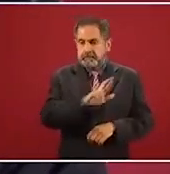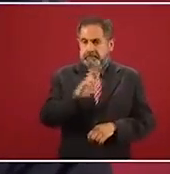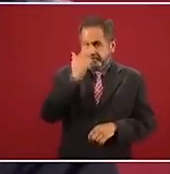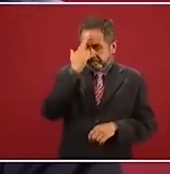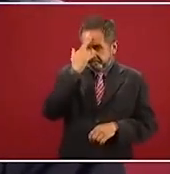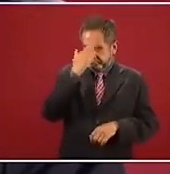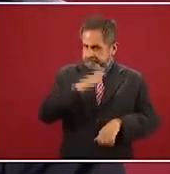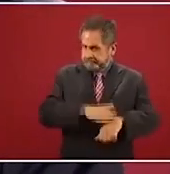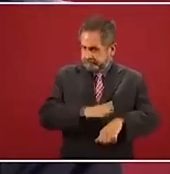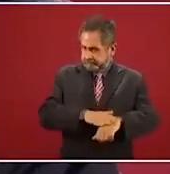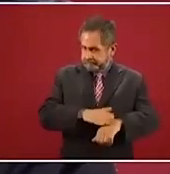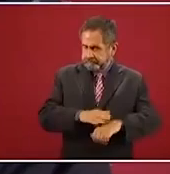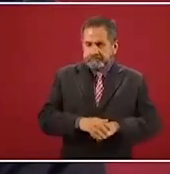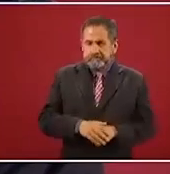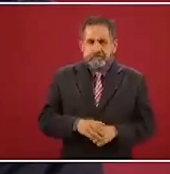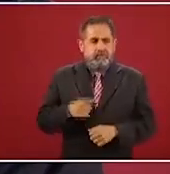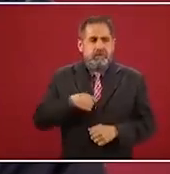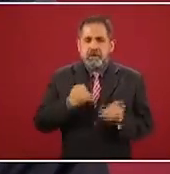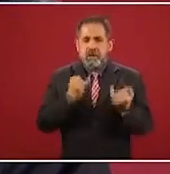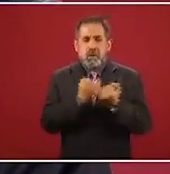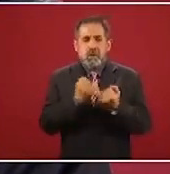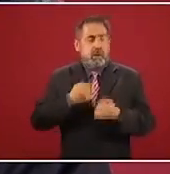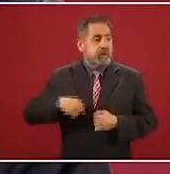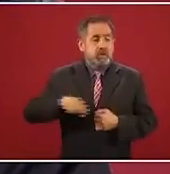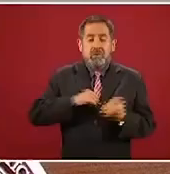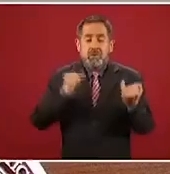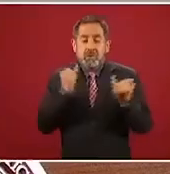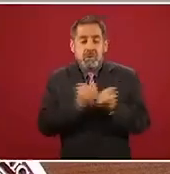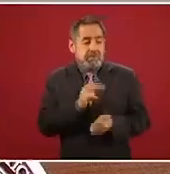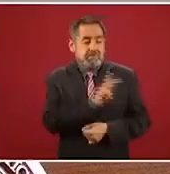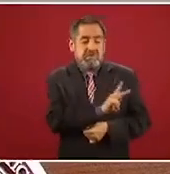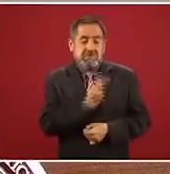recordarles que no somos iguales,